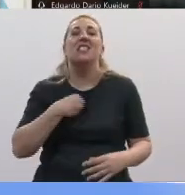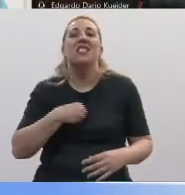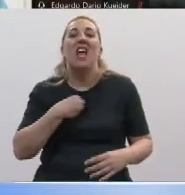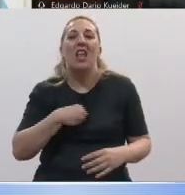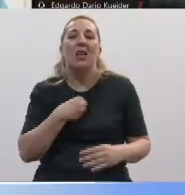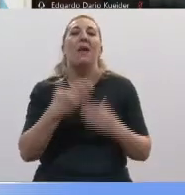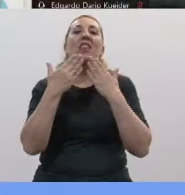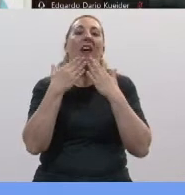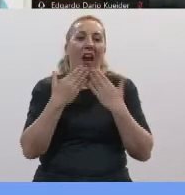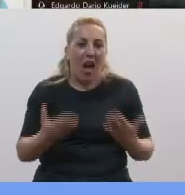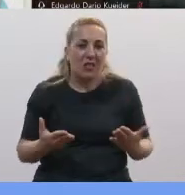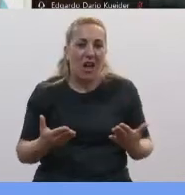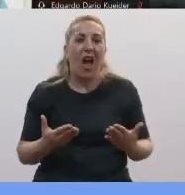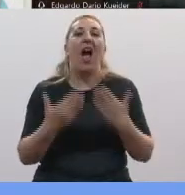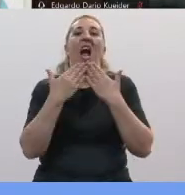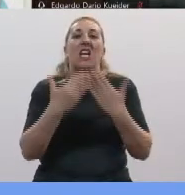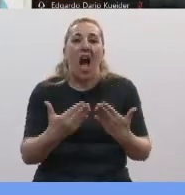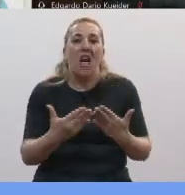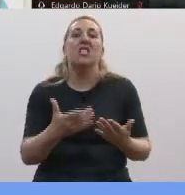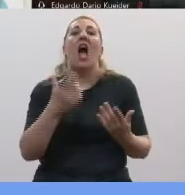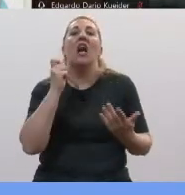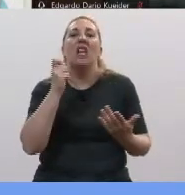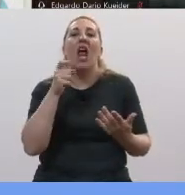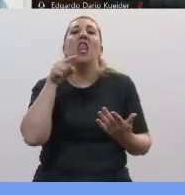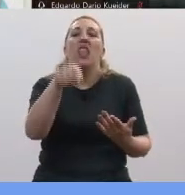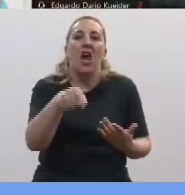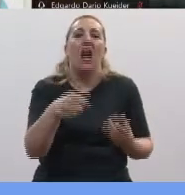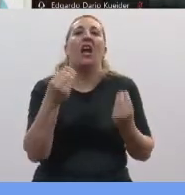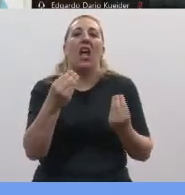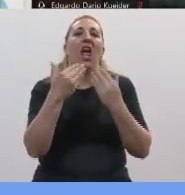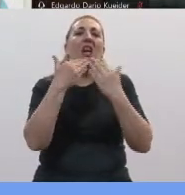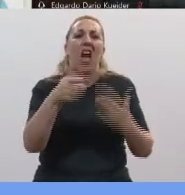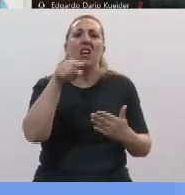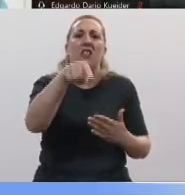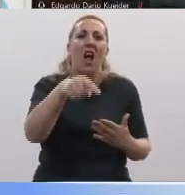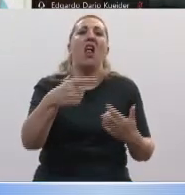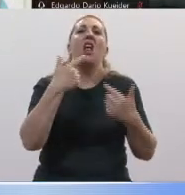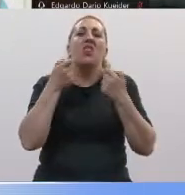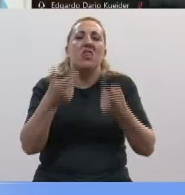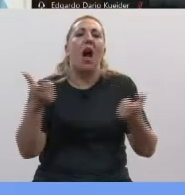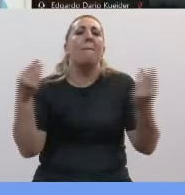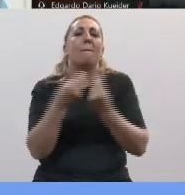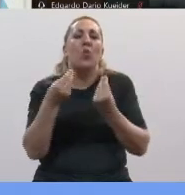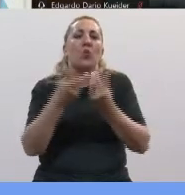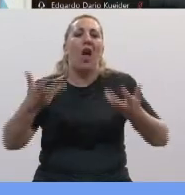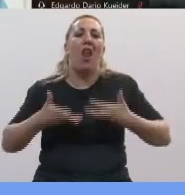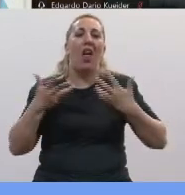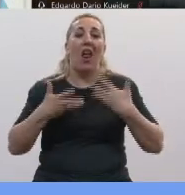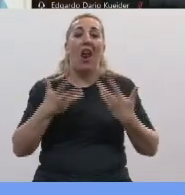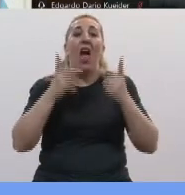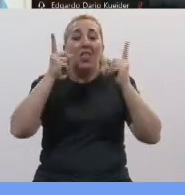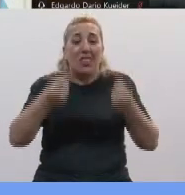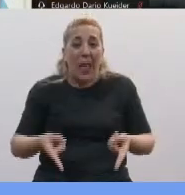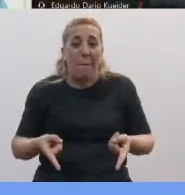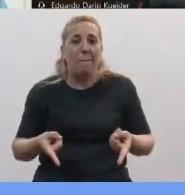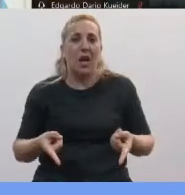de agradecimiento hacia aquel que le dio enormes alegrías, pero que al mismo